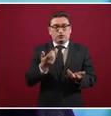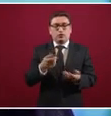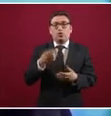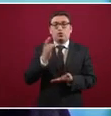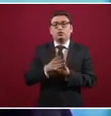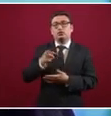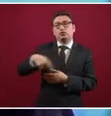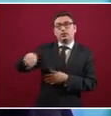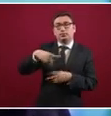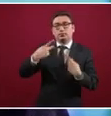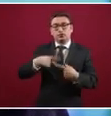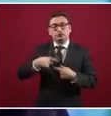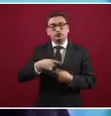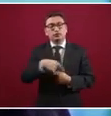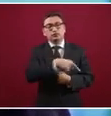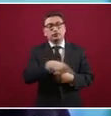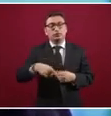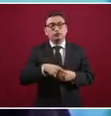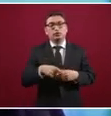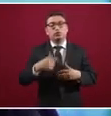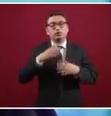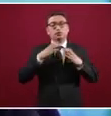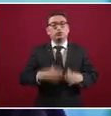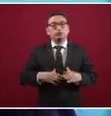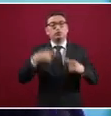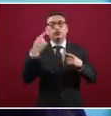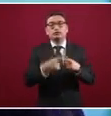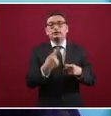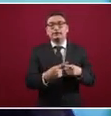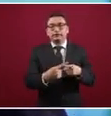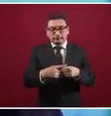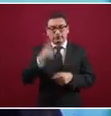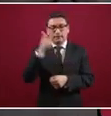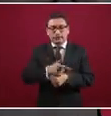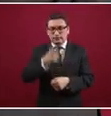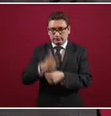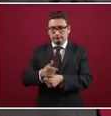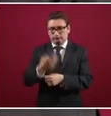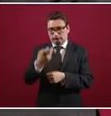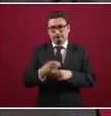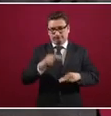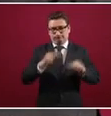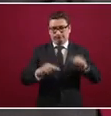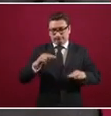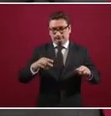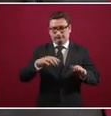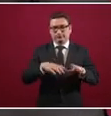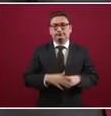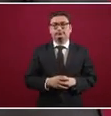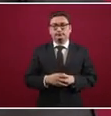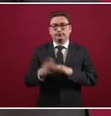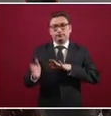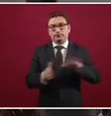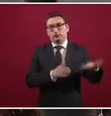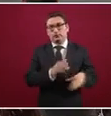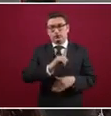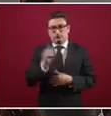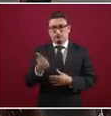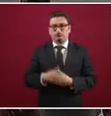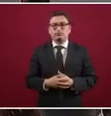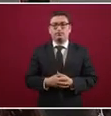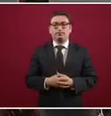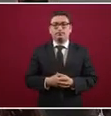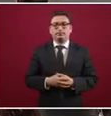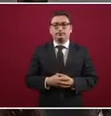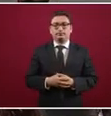manifiestan haber identificado y ahí está la gráfica en el siguiente en la siguiente gráfica también